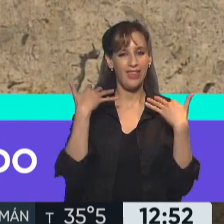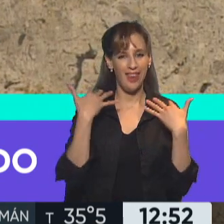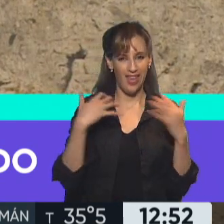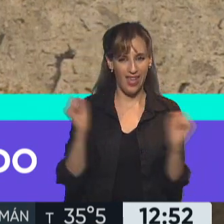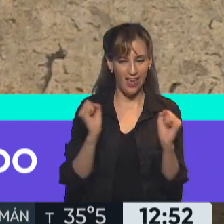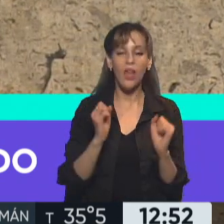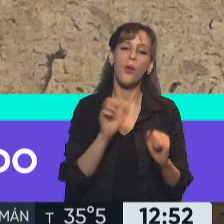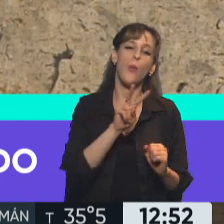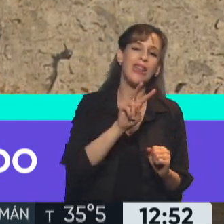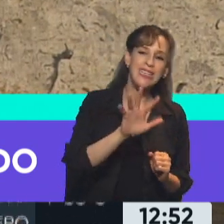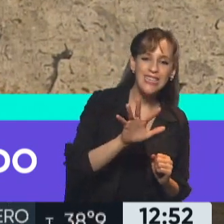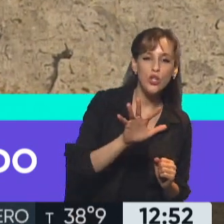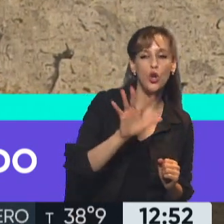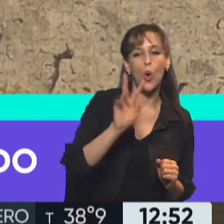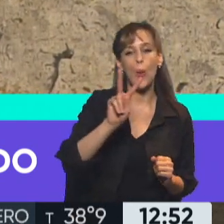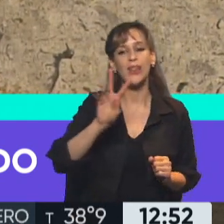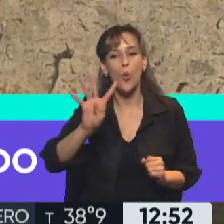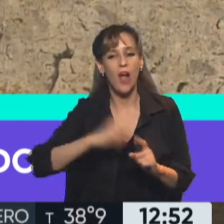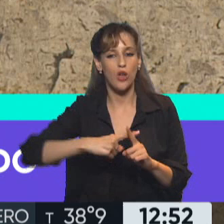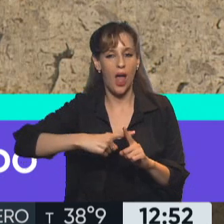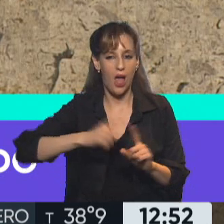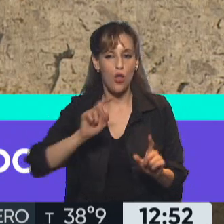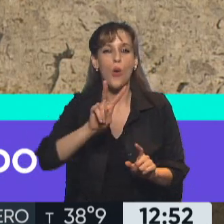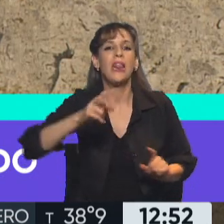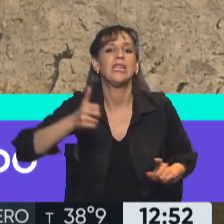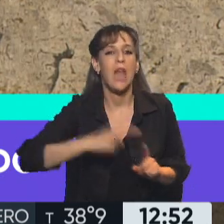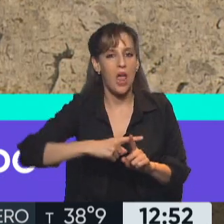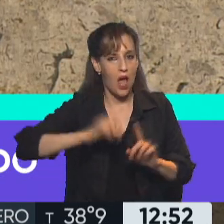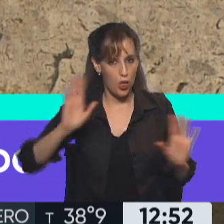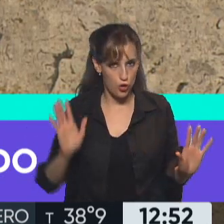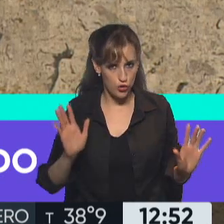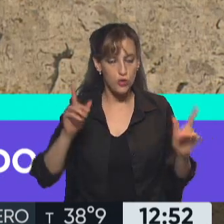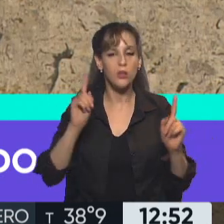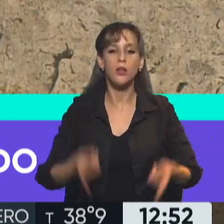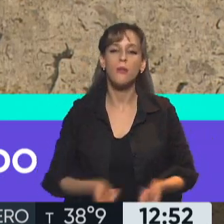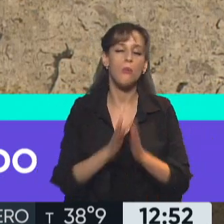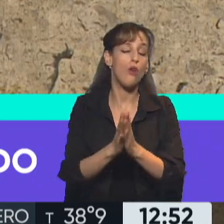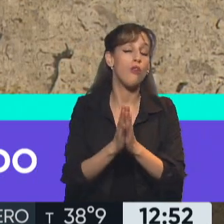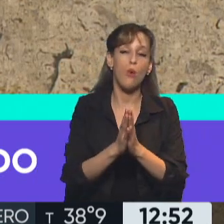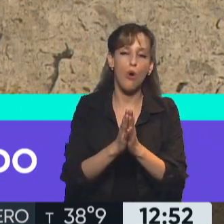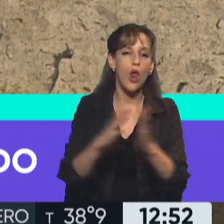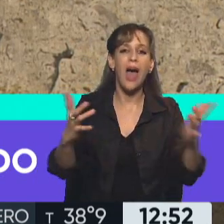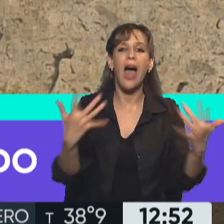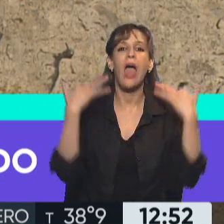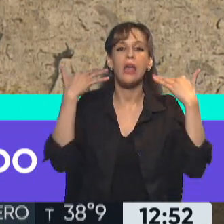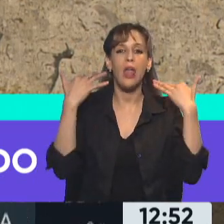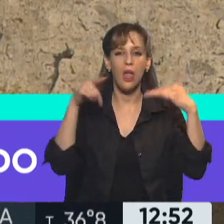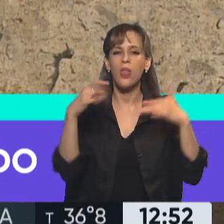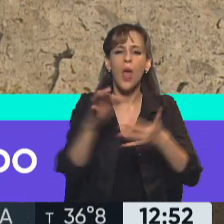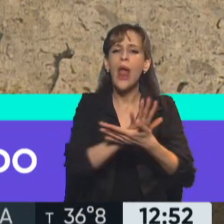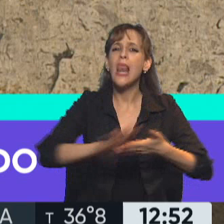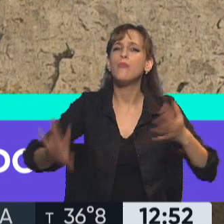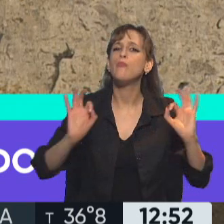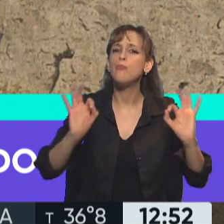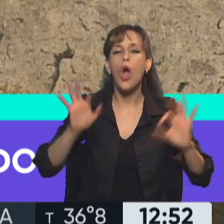25, 24, hasta 26 grados y sobre todo tener limpio y acondicionado ese aire, ¿sí? Porque muchas veces en los filtros,